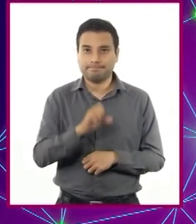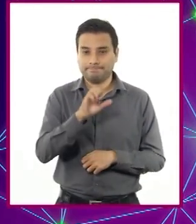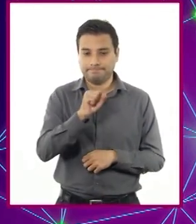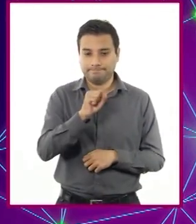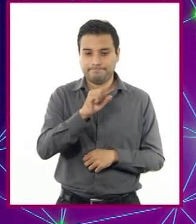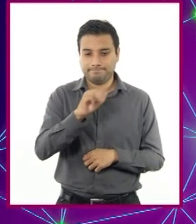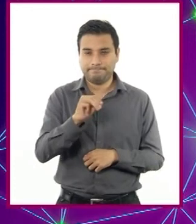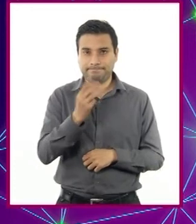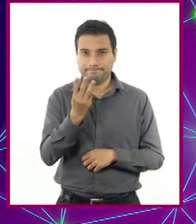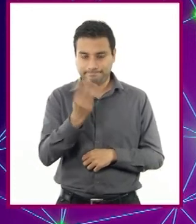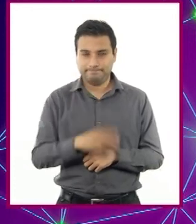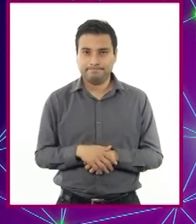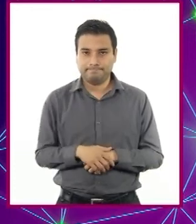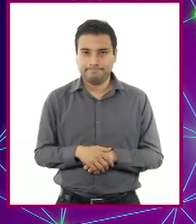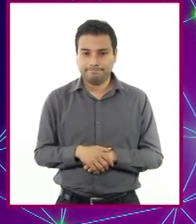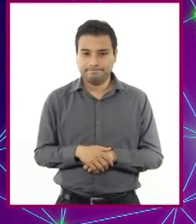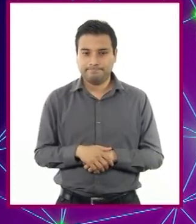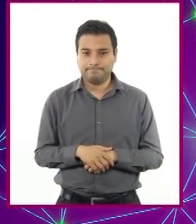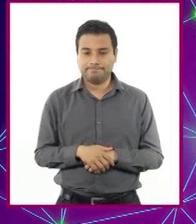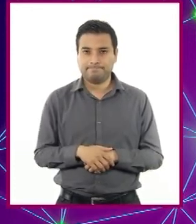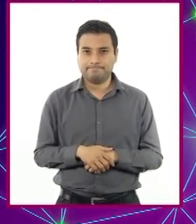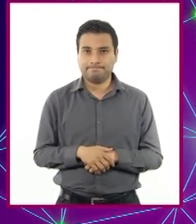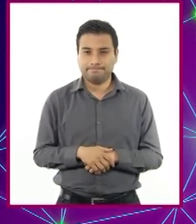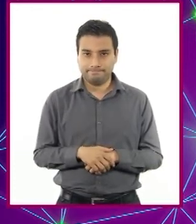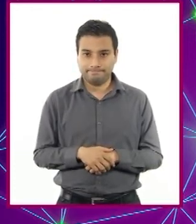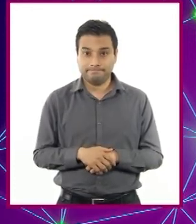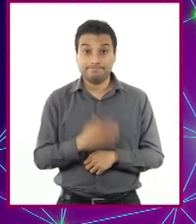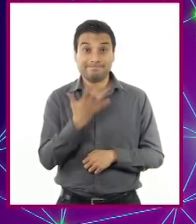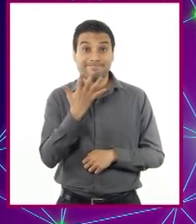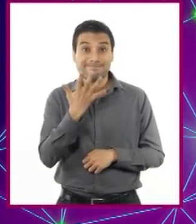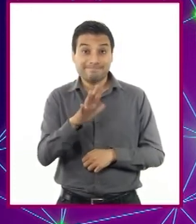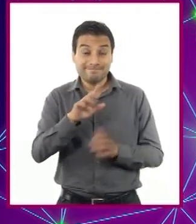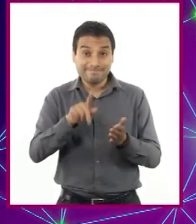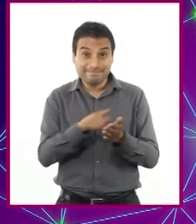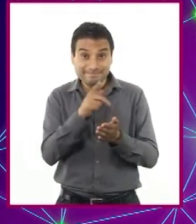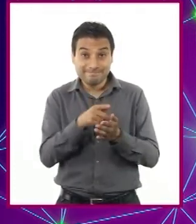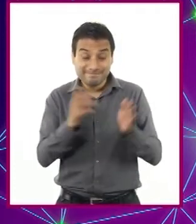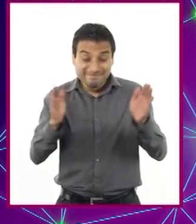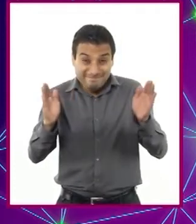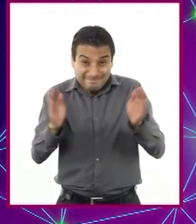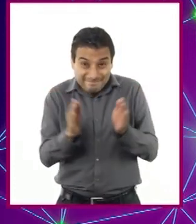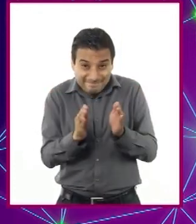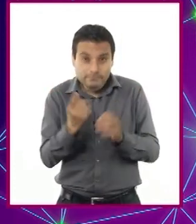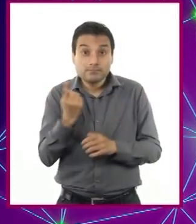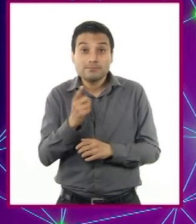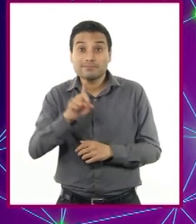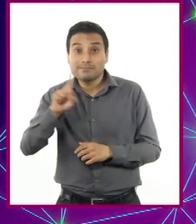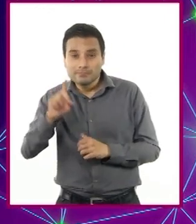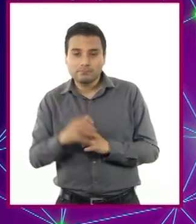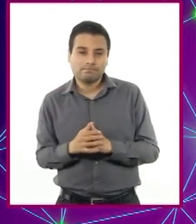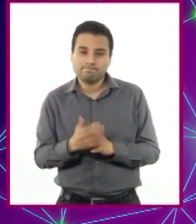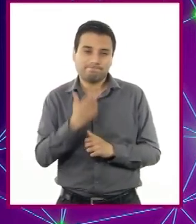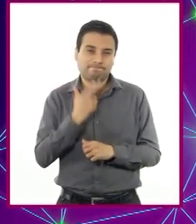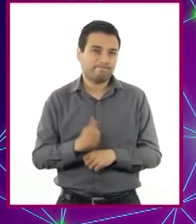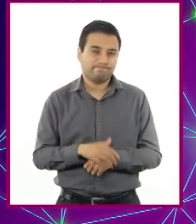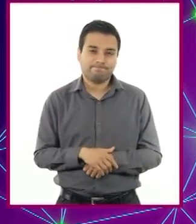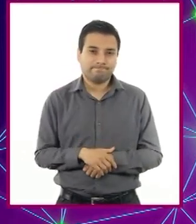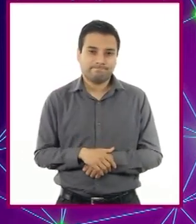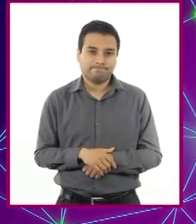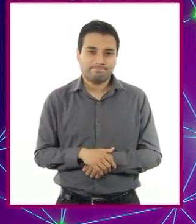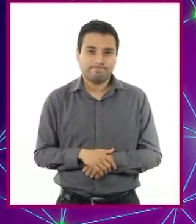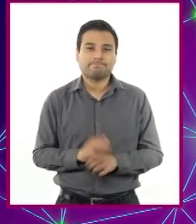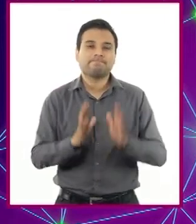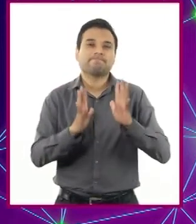centímetros cúbicos de volumen, pero como es 10 veces más chico que el recipiente D, no le sirve a Patricio.